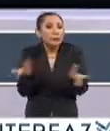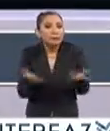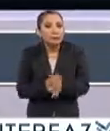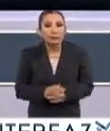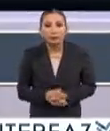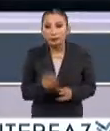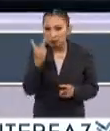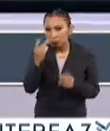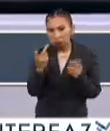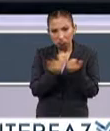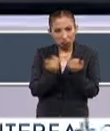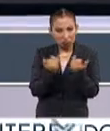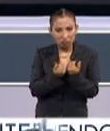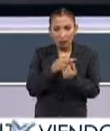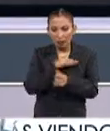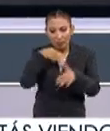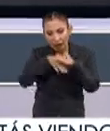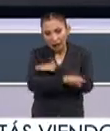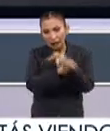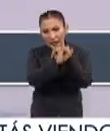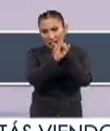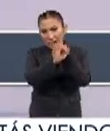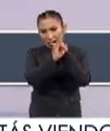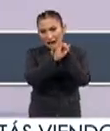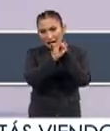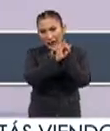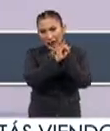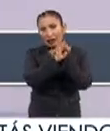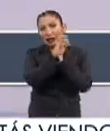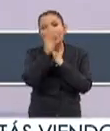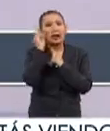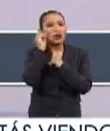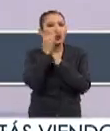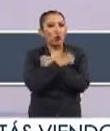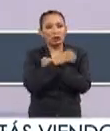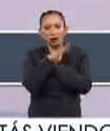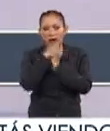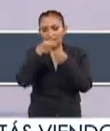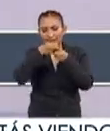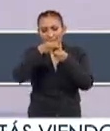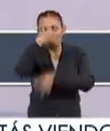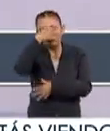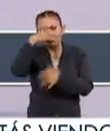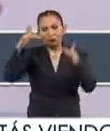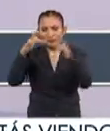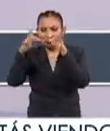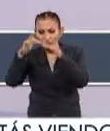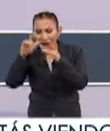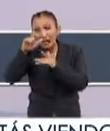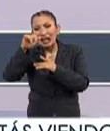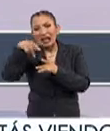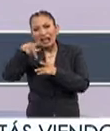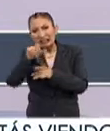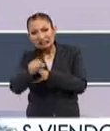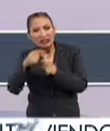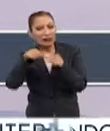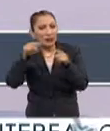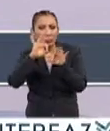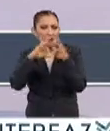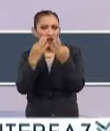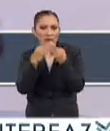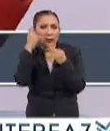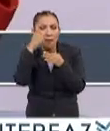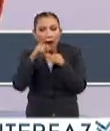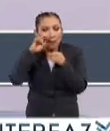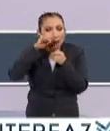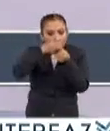están? Las dos cosas. Puedes entrar a la página web de Radio Educación y ahí encontrarás enlaces, links y formas de entrar